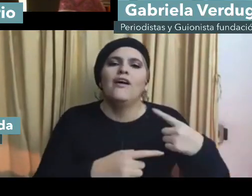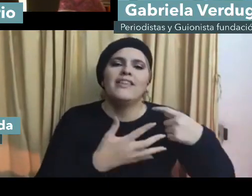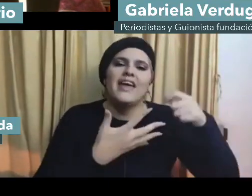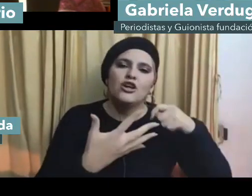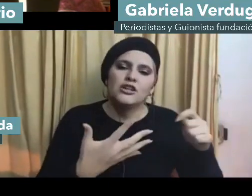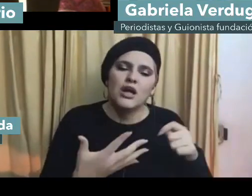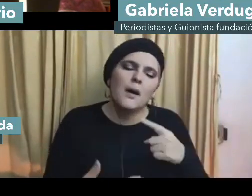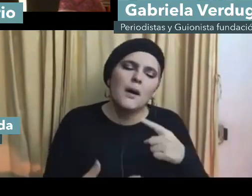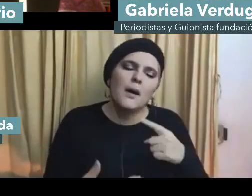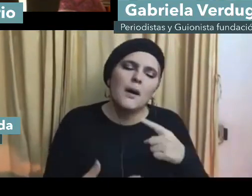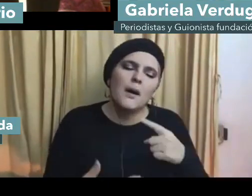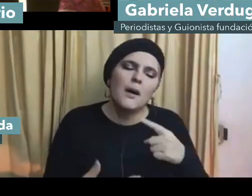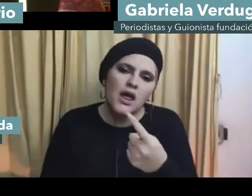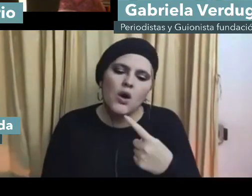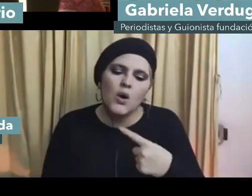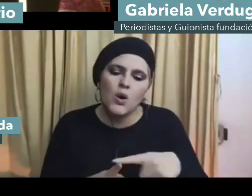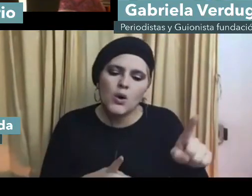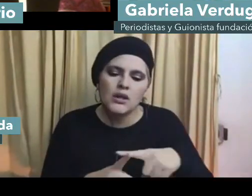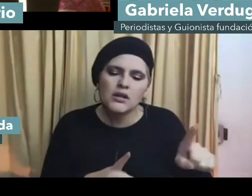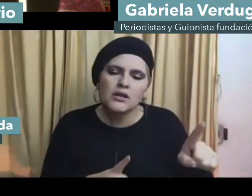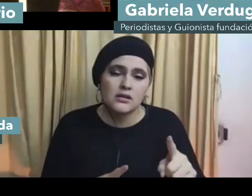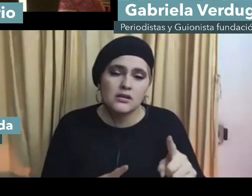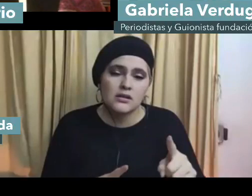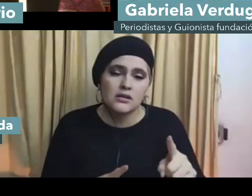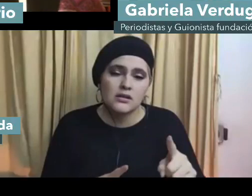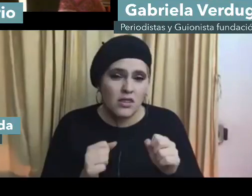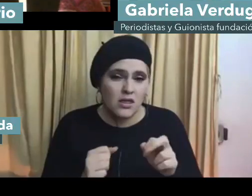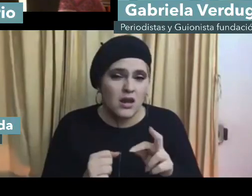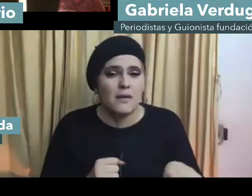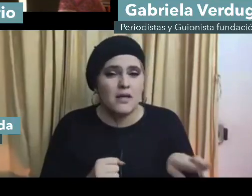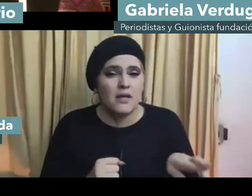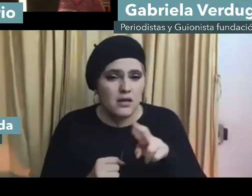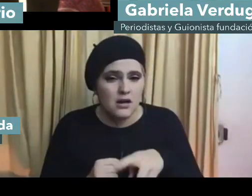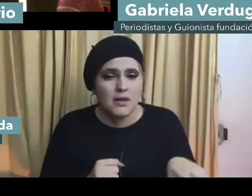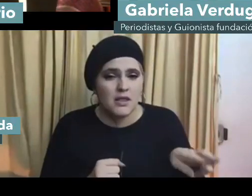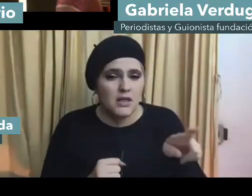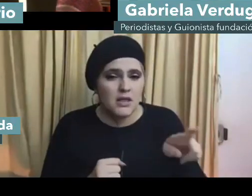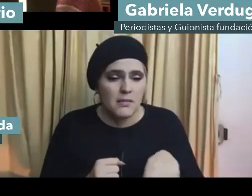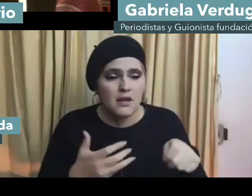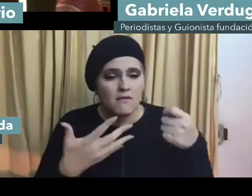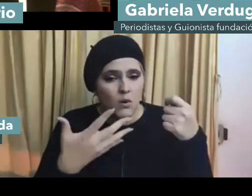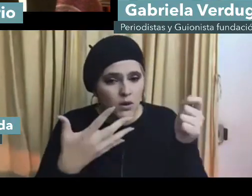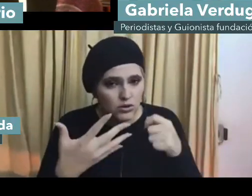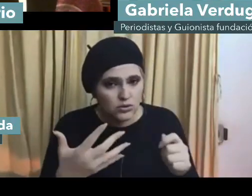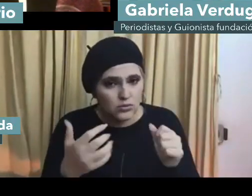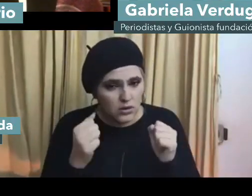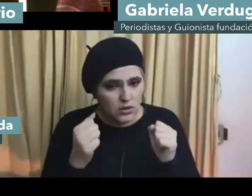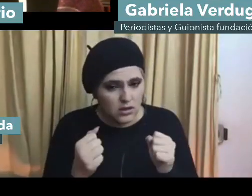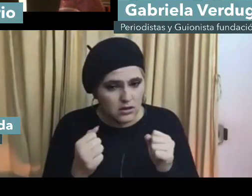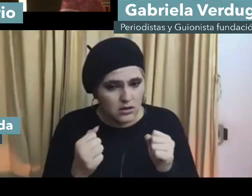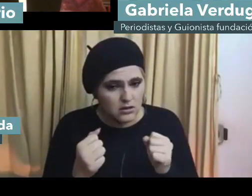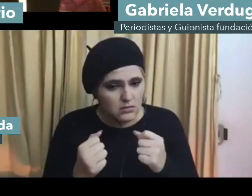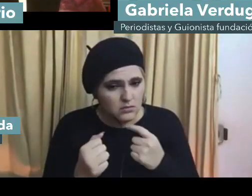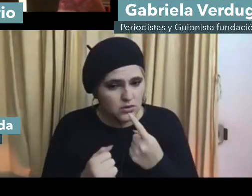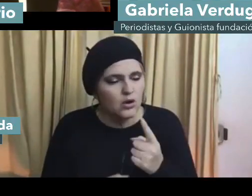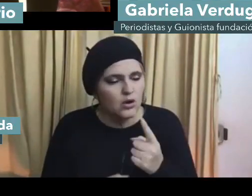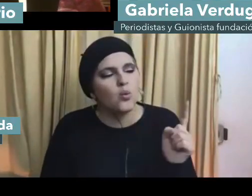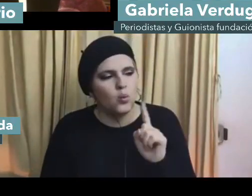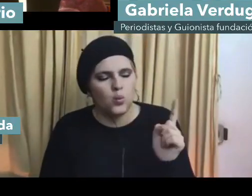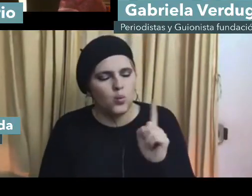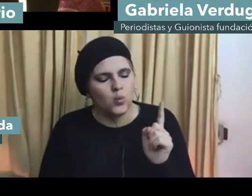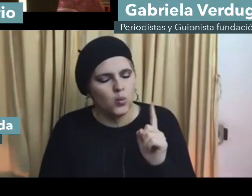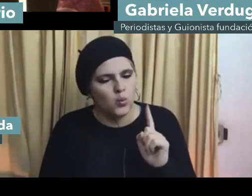debe repetir cada cierto tiempo las evaluaciones diagnósticas? No, el diagnóstico se hace una